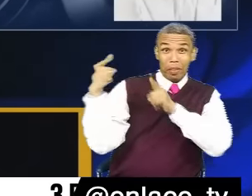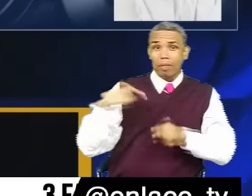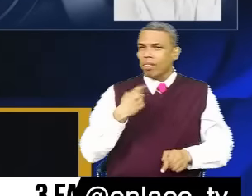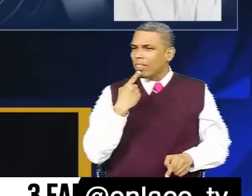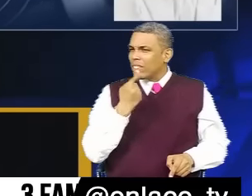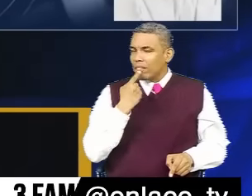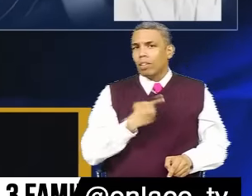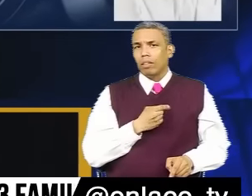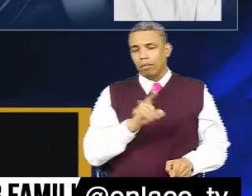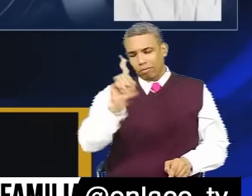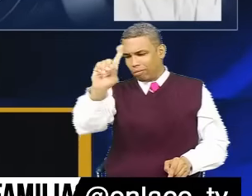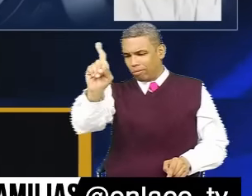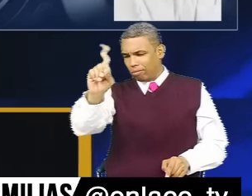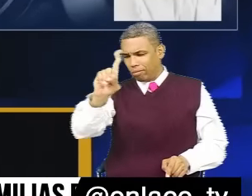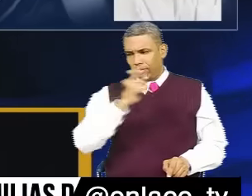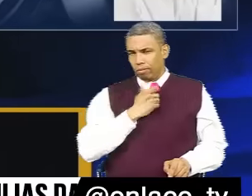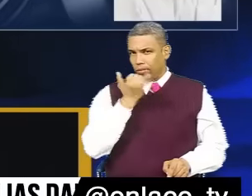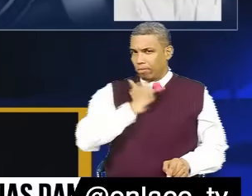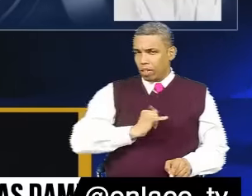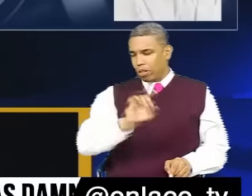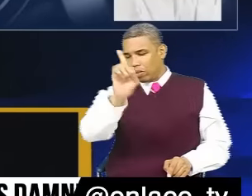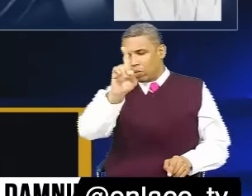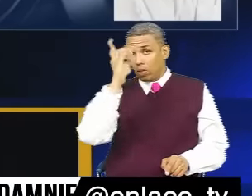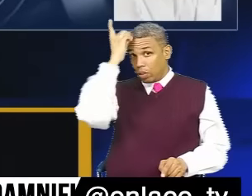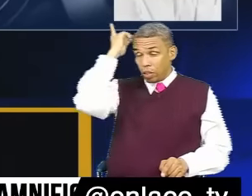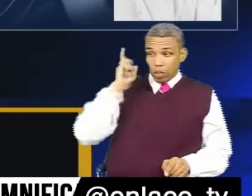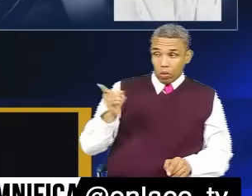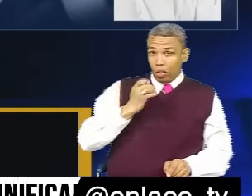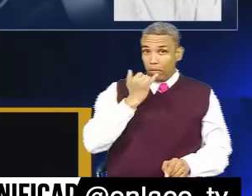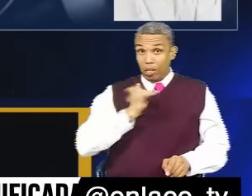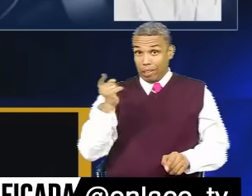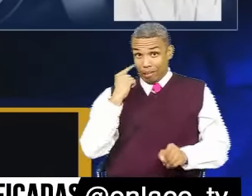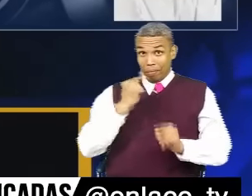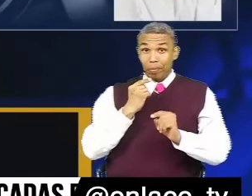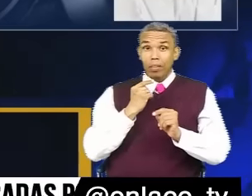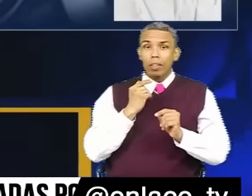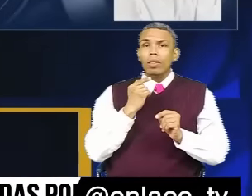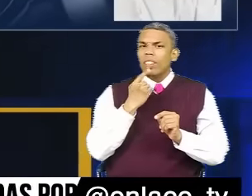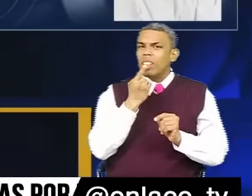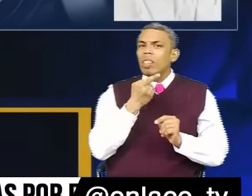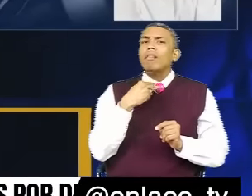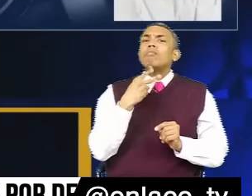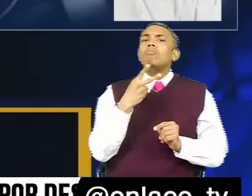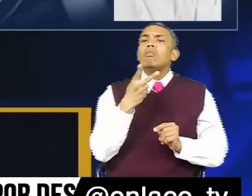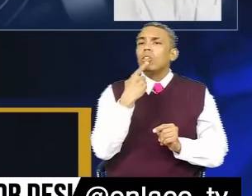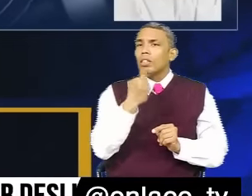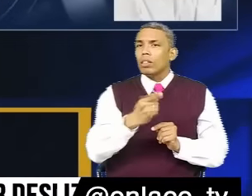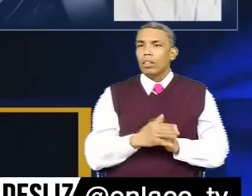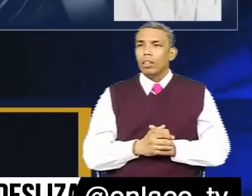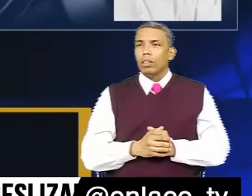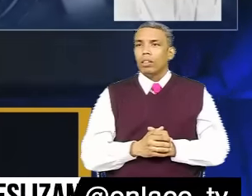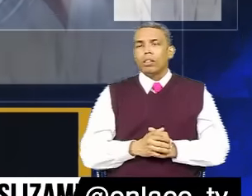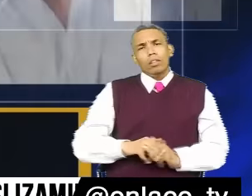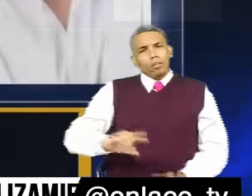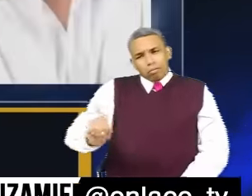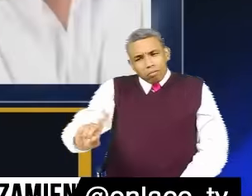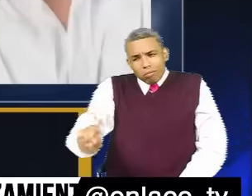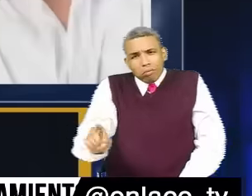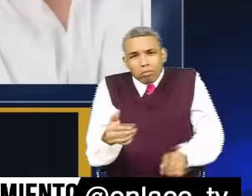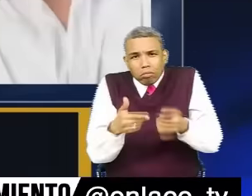dado muchas vueltas, que me tiene muy pensativo, me he trasnochado leyendo, revisando el tema, porque por más vueltas que le doy, no logro